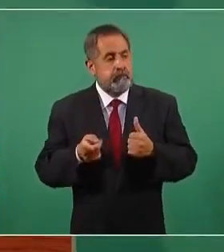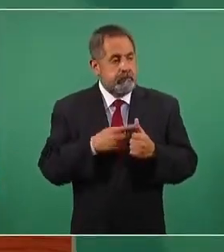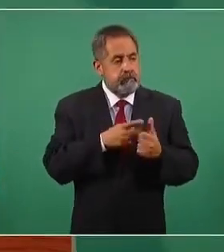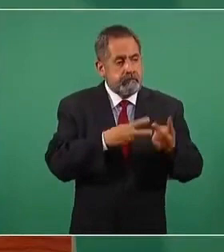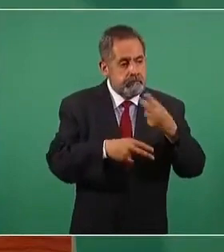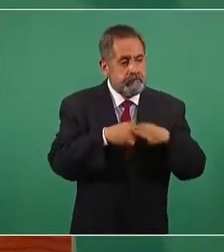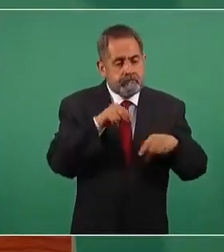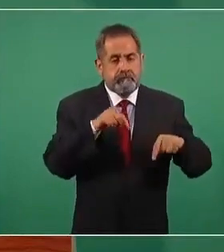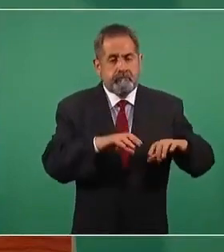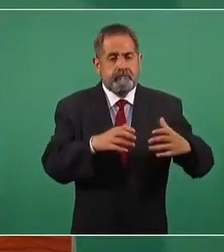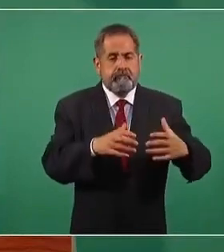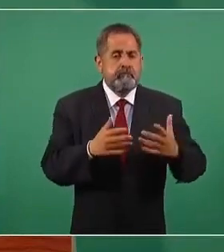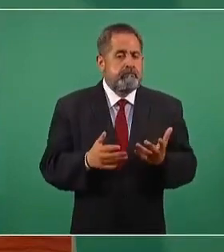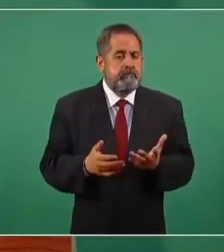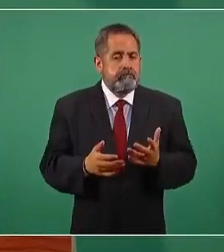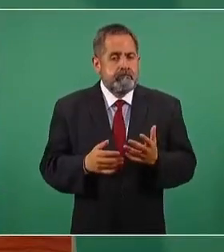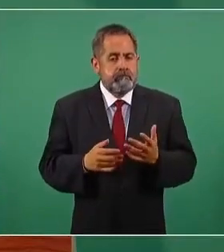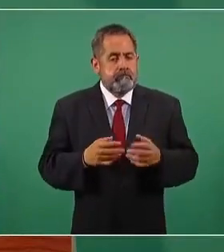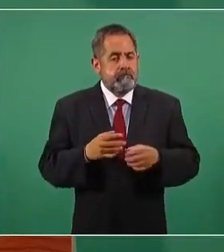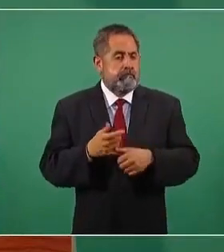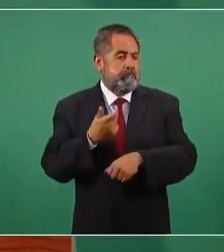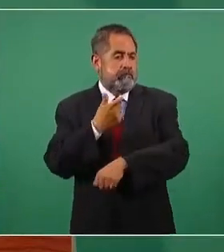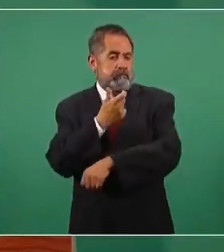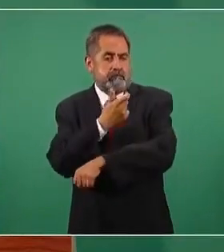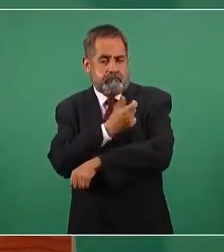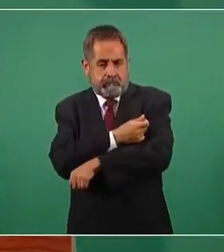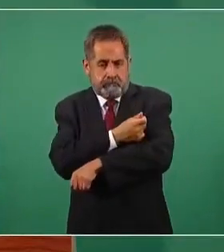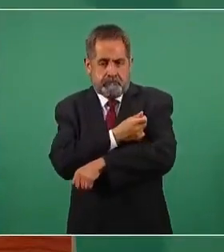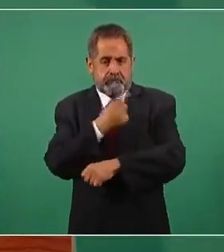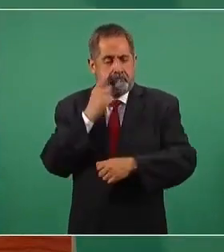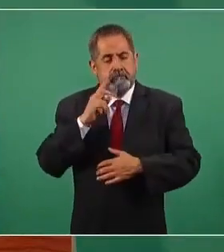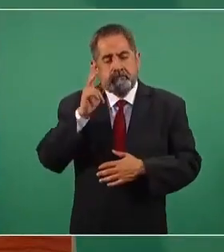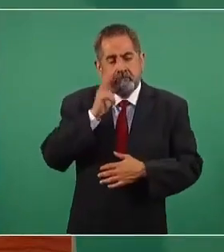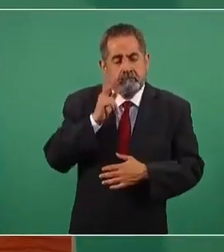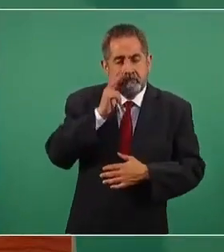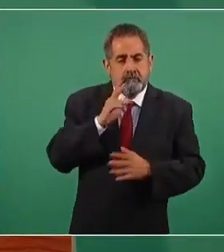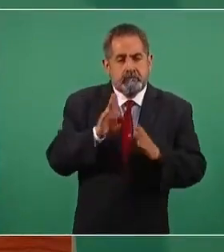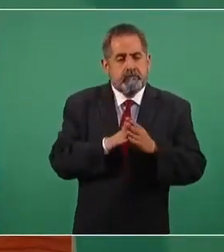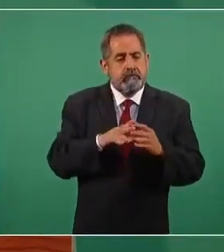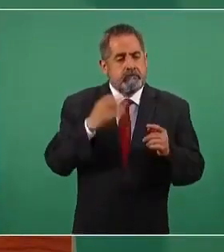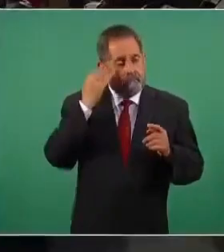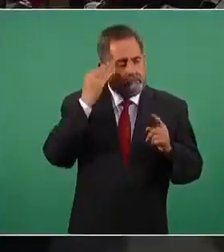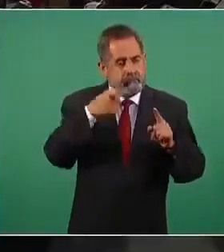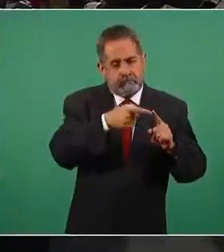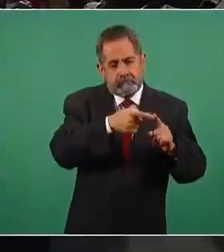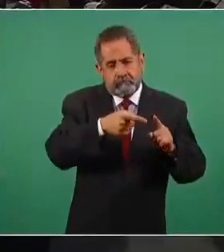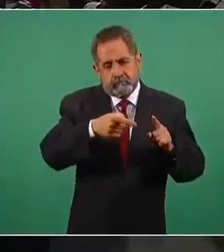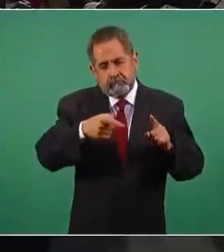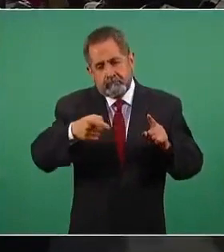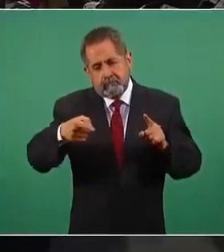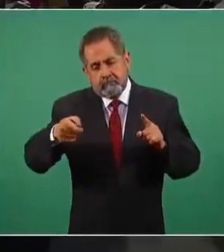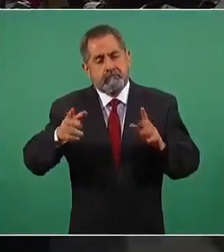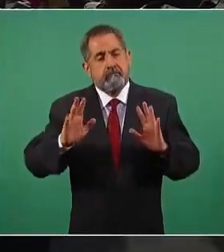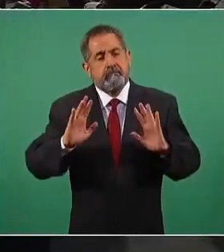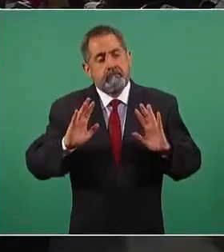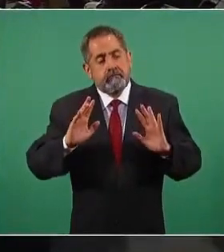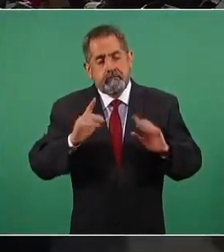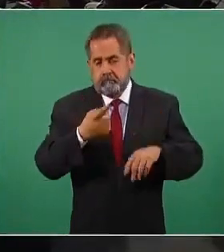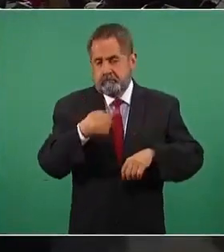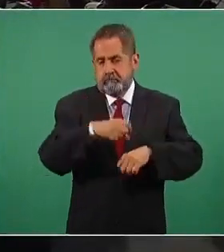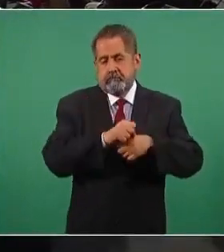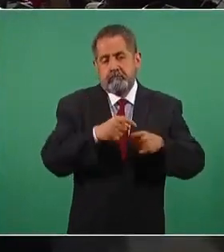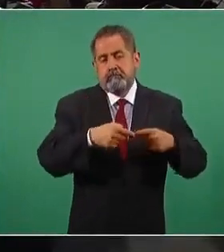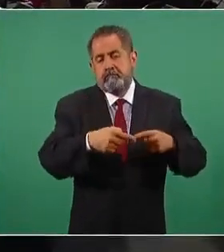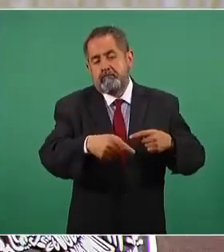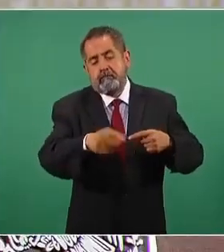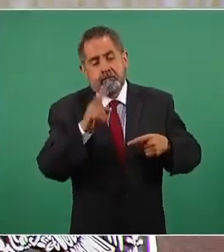reclutados y se les va a inyectar este desarrollo vacunal durante los próximos días y semanas, y